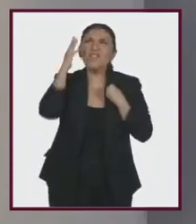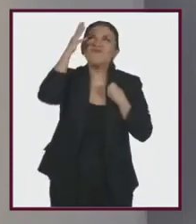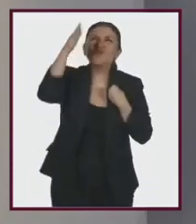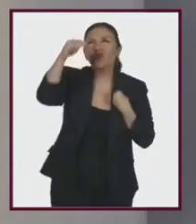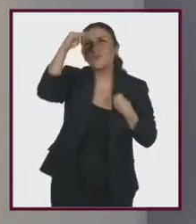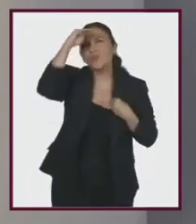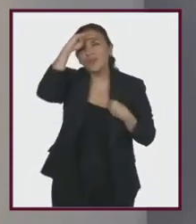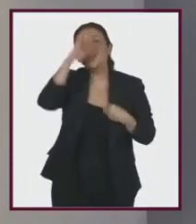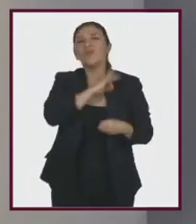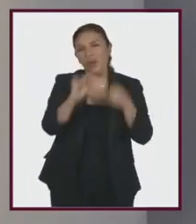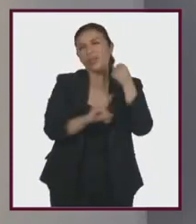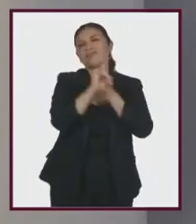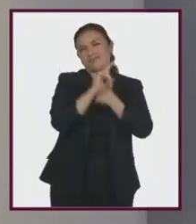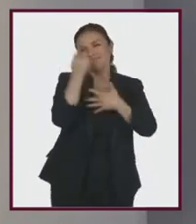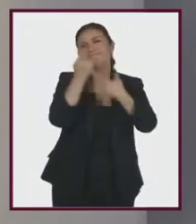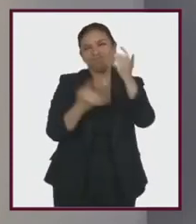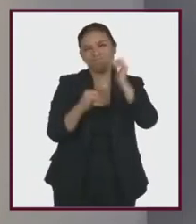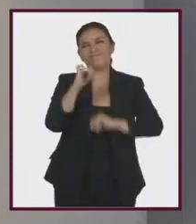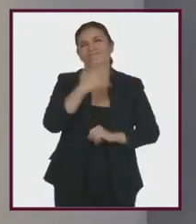que afecte.